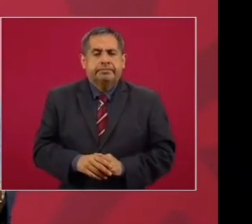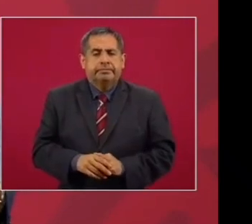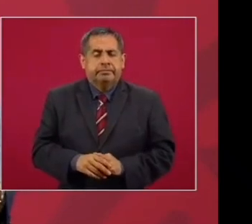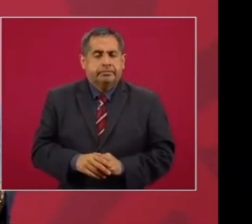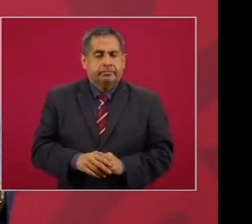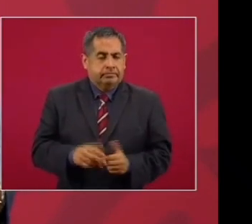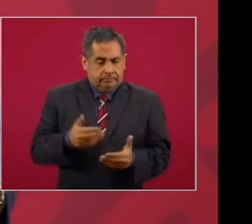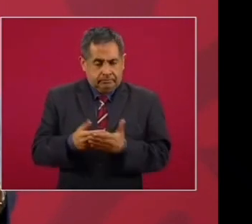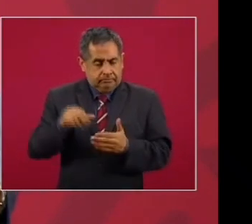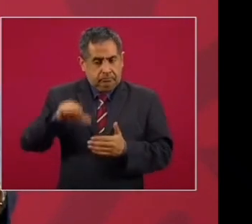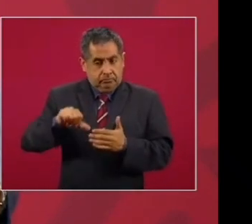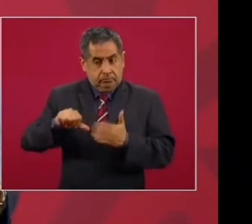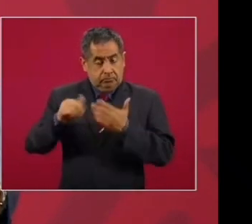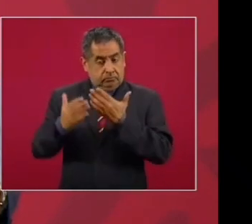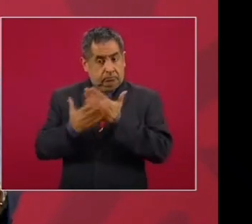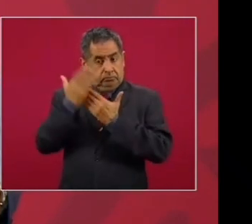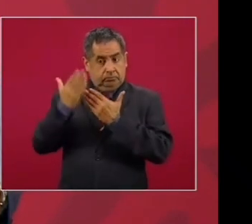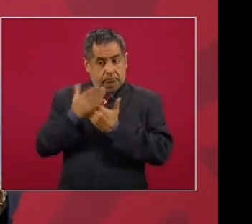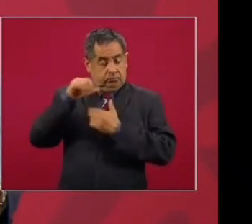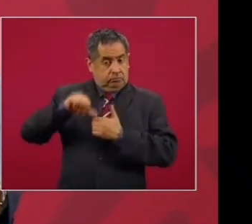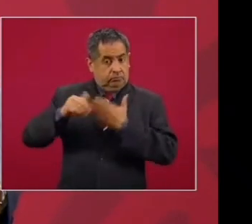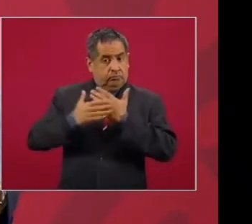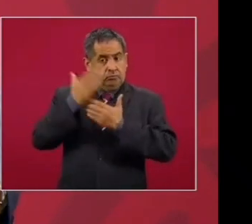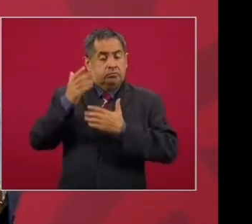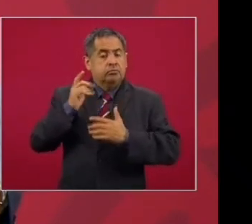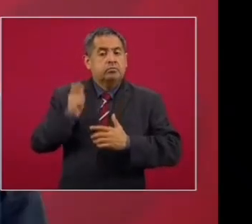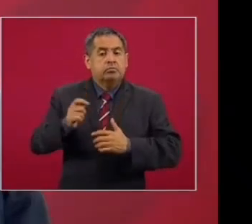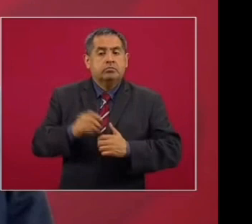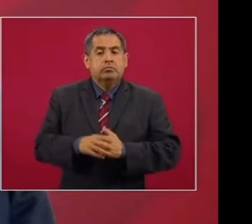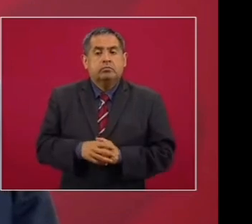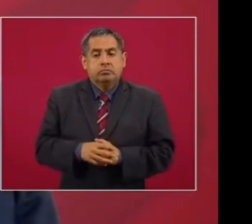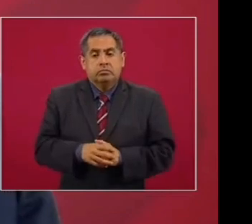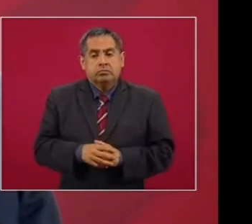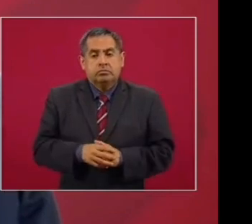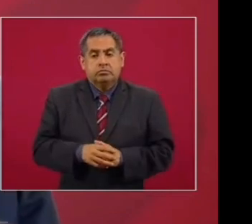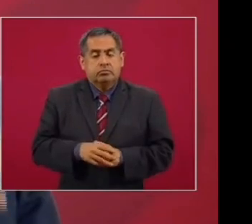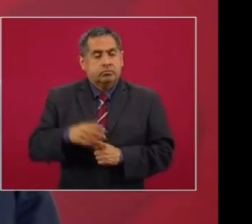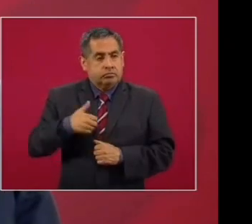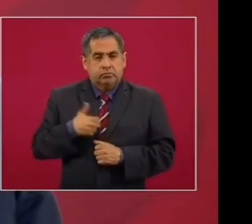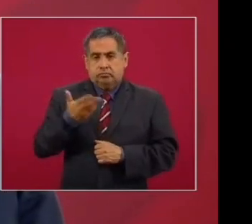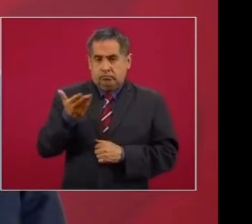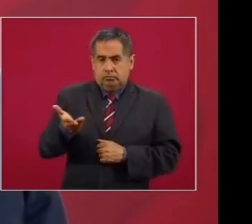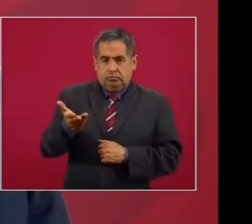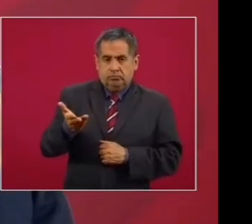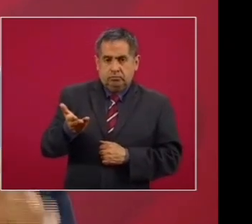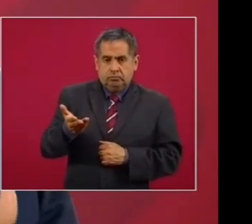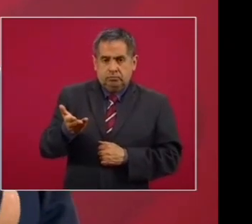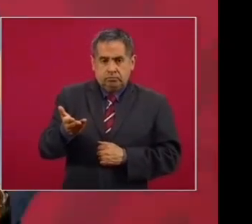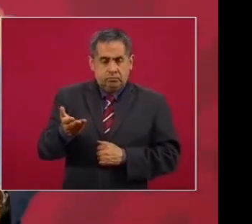Hoy en la mañana le pedí, porque